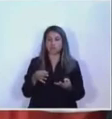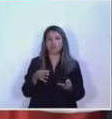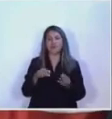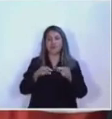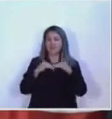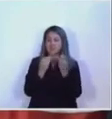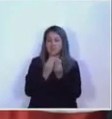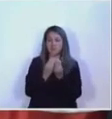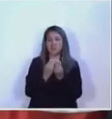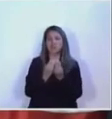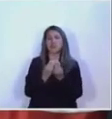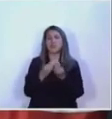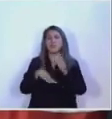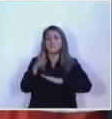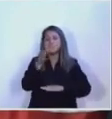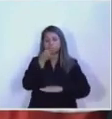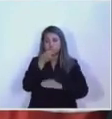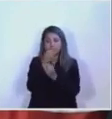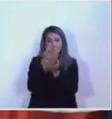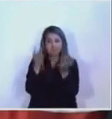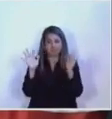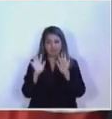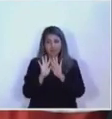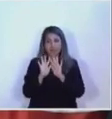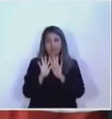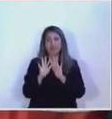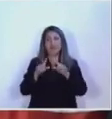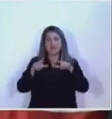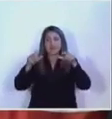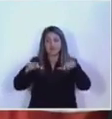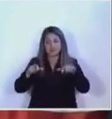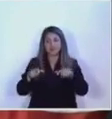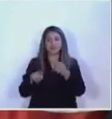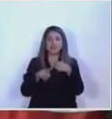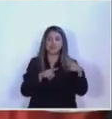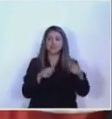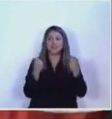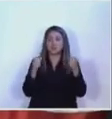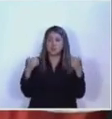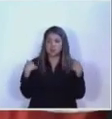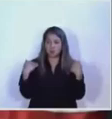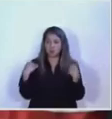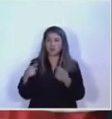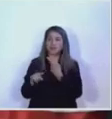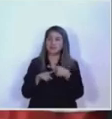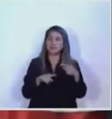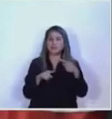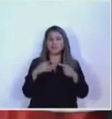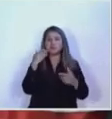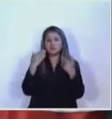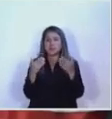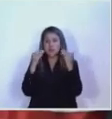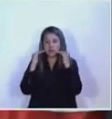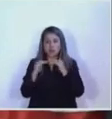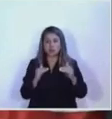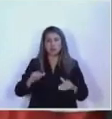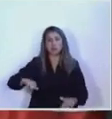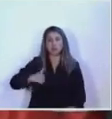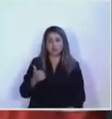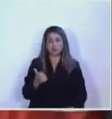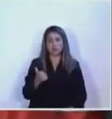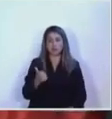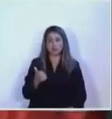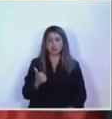Ciudades seguras, con más áreas verdes para las familias, con espacios para el deporte y la cultura, para nuestros niños, niñas y adolescentes. Esos